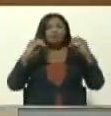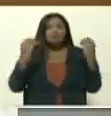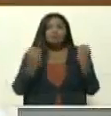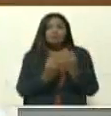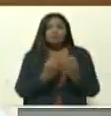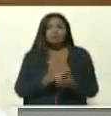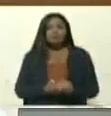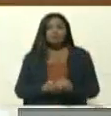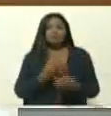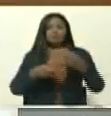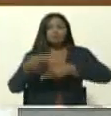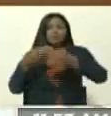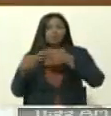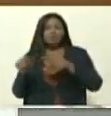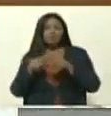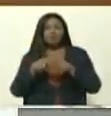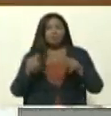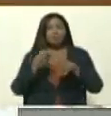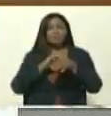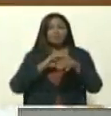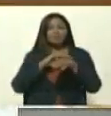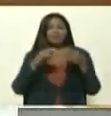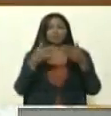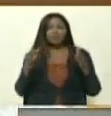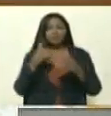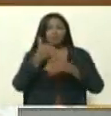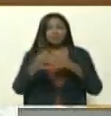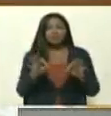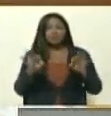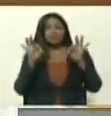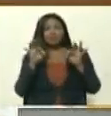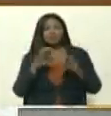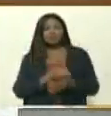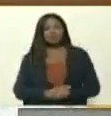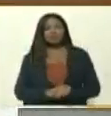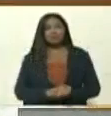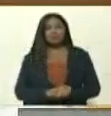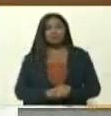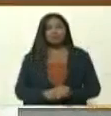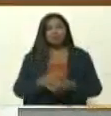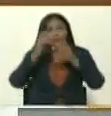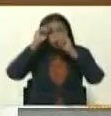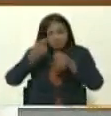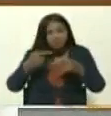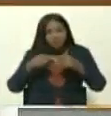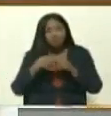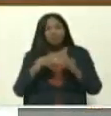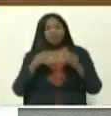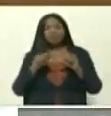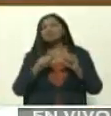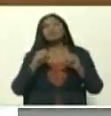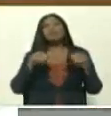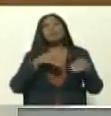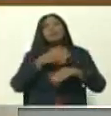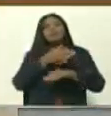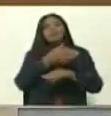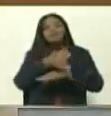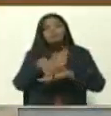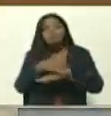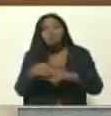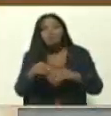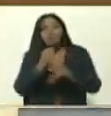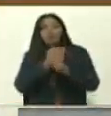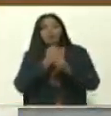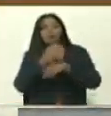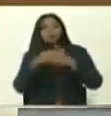y reestructuración del Ministerio Público, se activó un plan especial para reconocer la trayectoria laboral de los fiscales provisorios